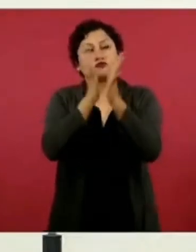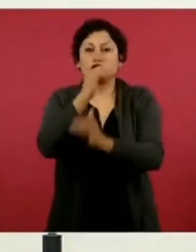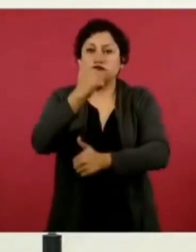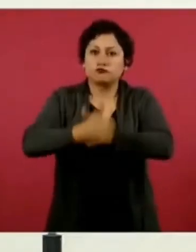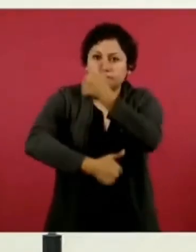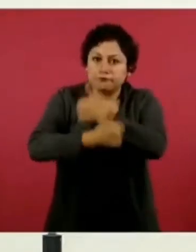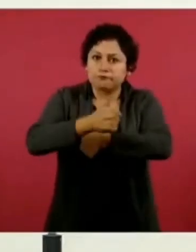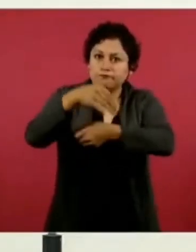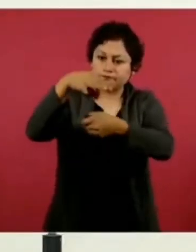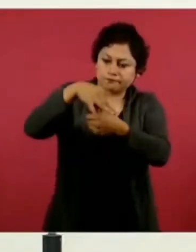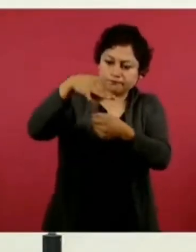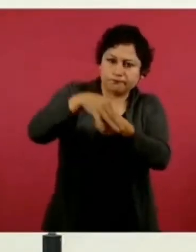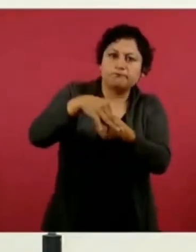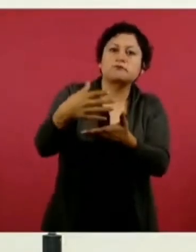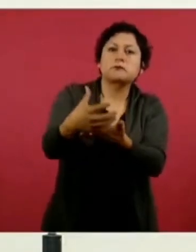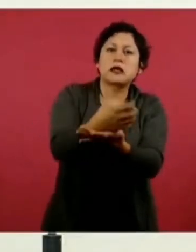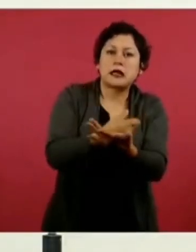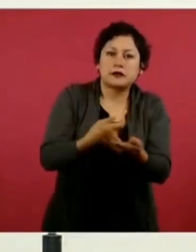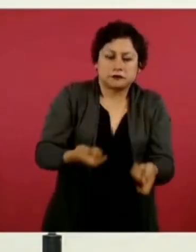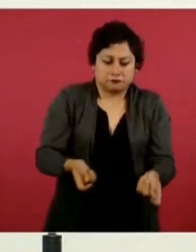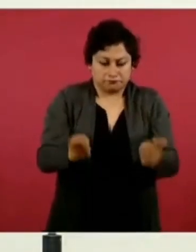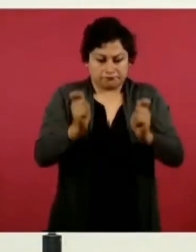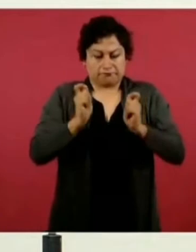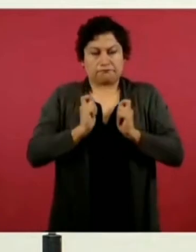sin violencia,